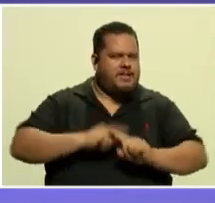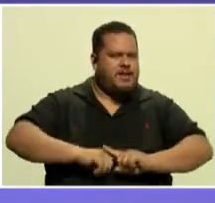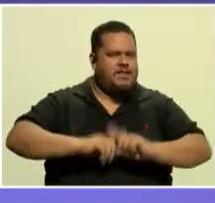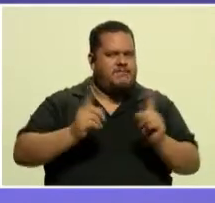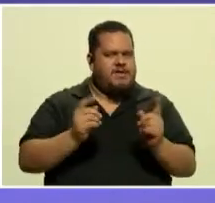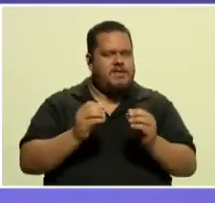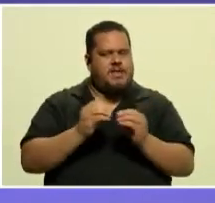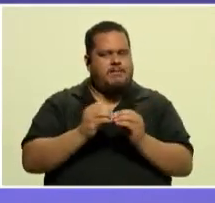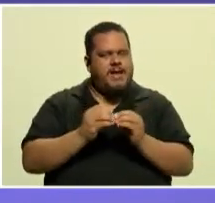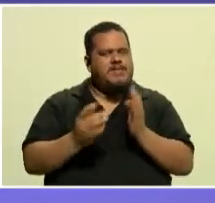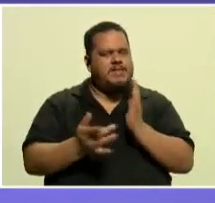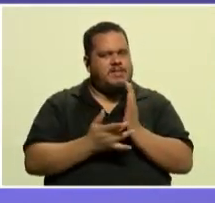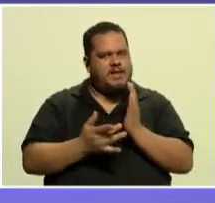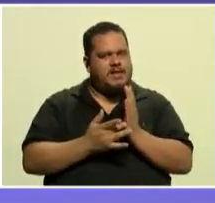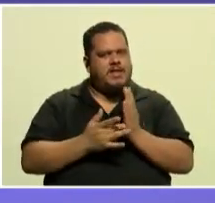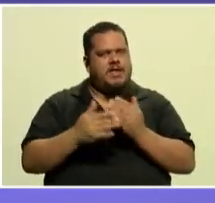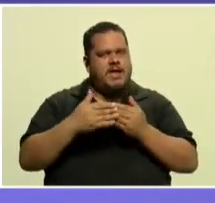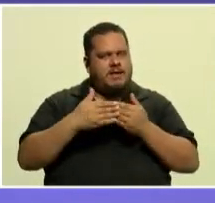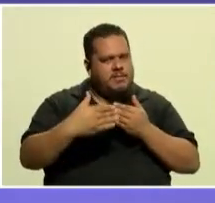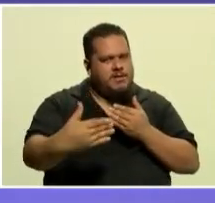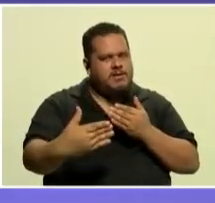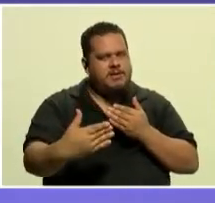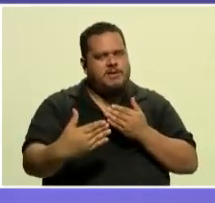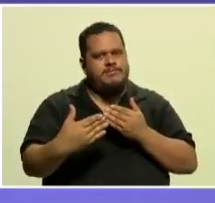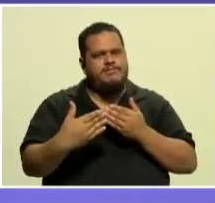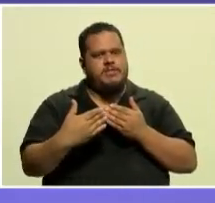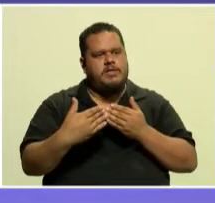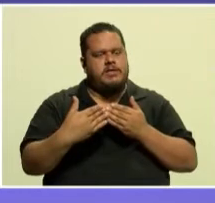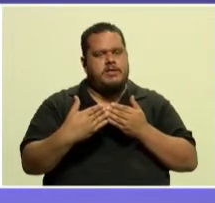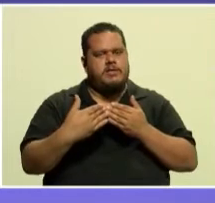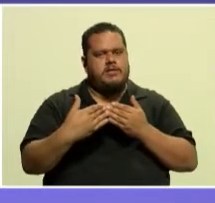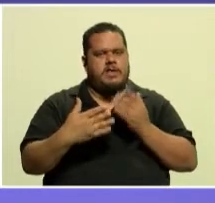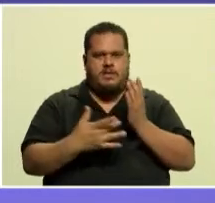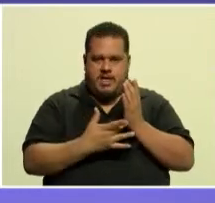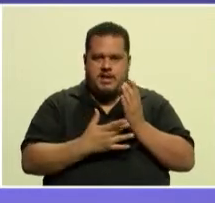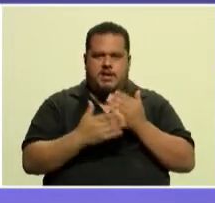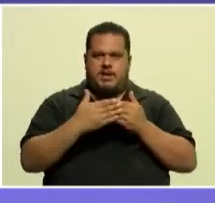de técnica, más allá de